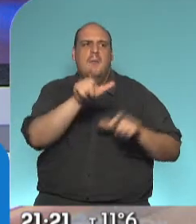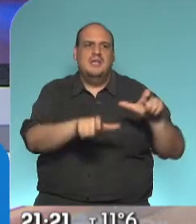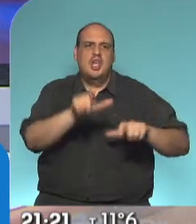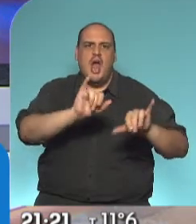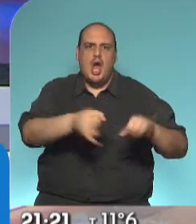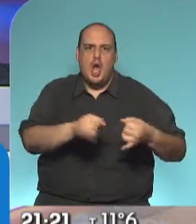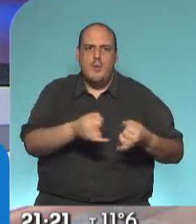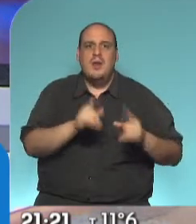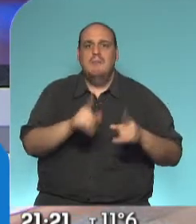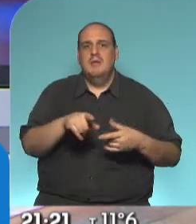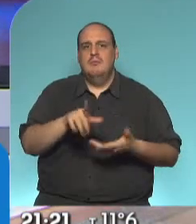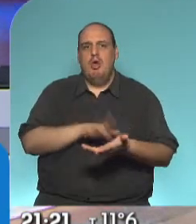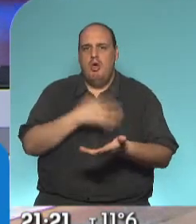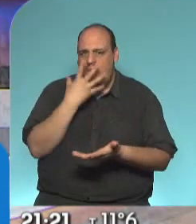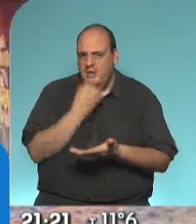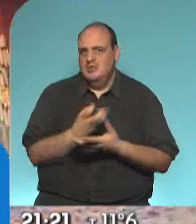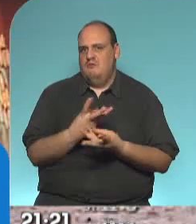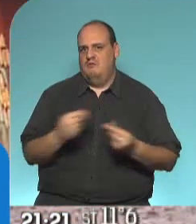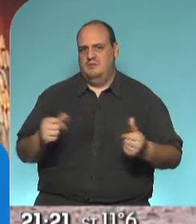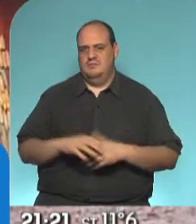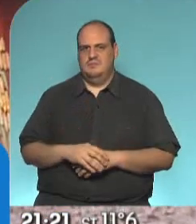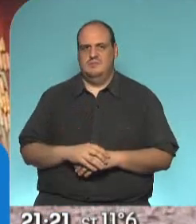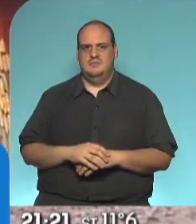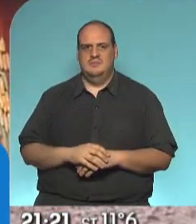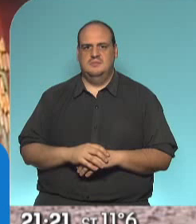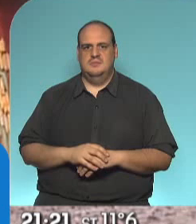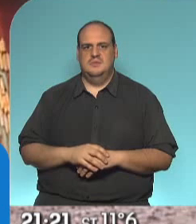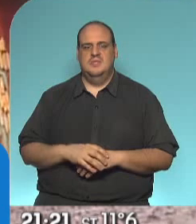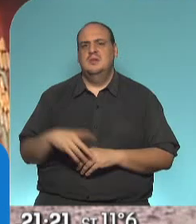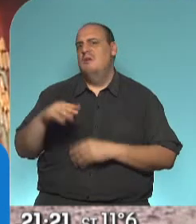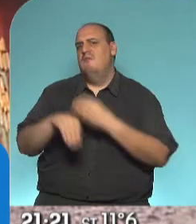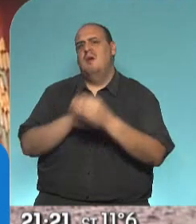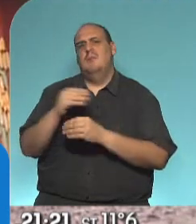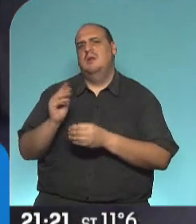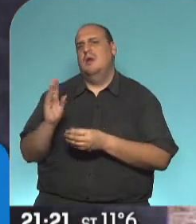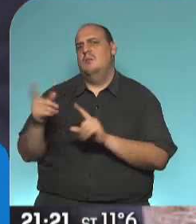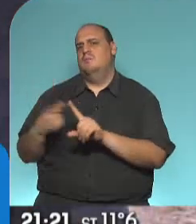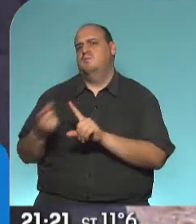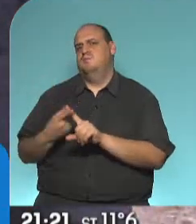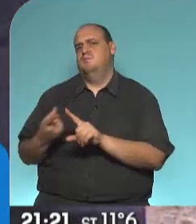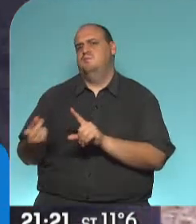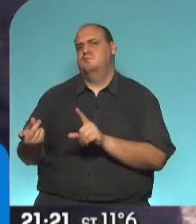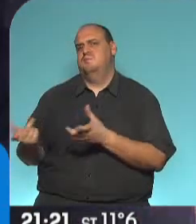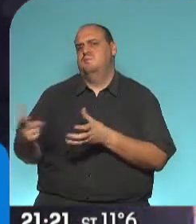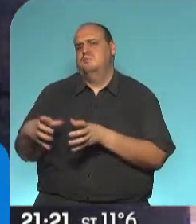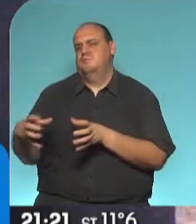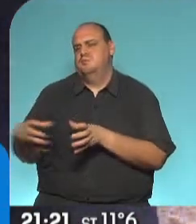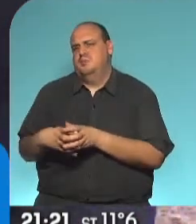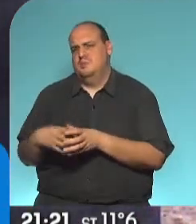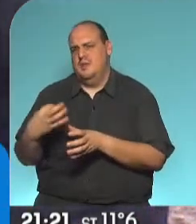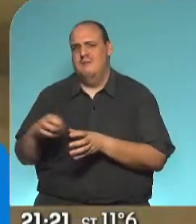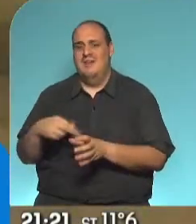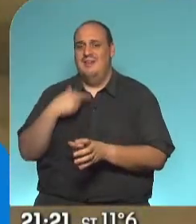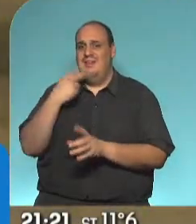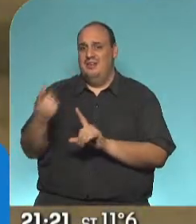que se recuperaron de las adicciones. Hay que revincularse con la familia muchas veces, hay que volver a vincularse con un